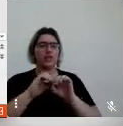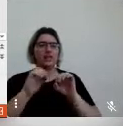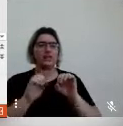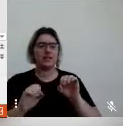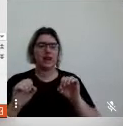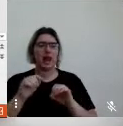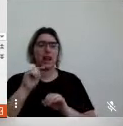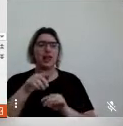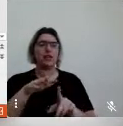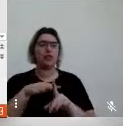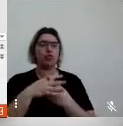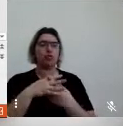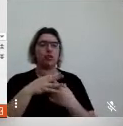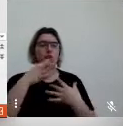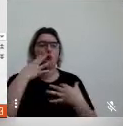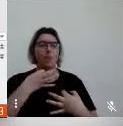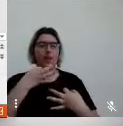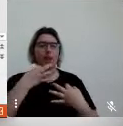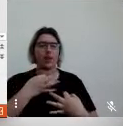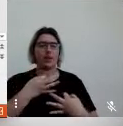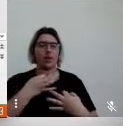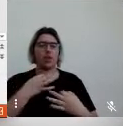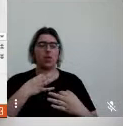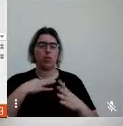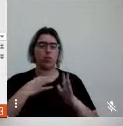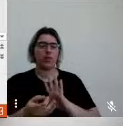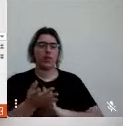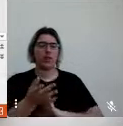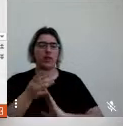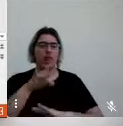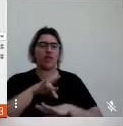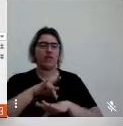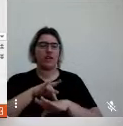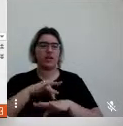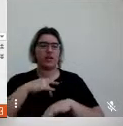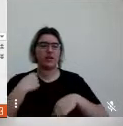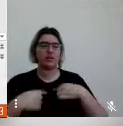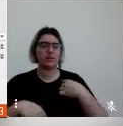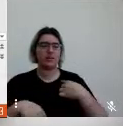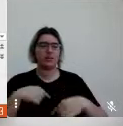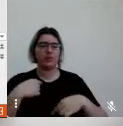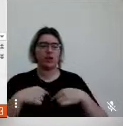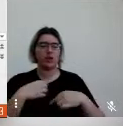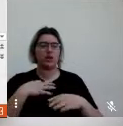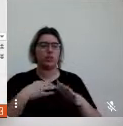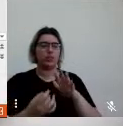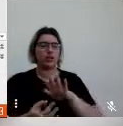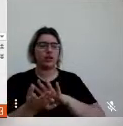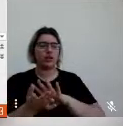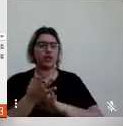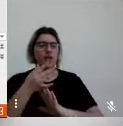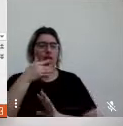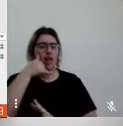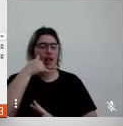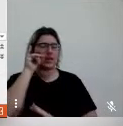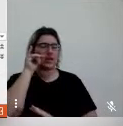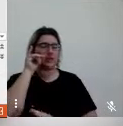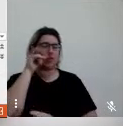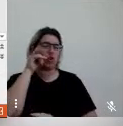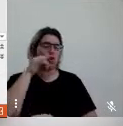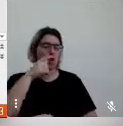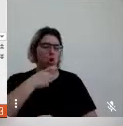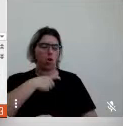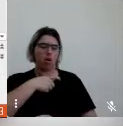tienen más riesgo de padecer enfermedades metabólicas, de tener más riesgo a nivel cardiovascular, de